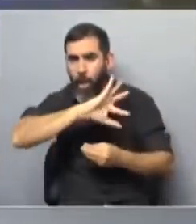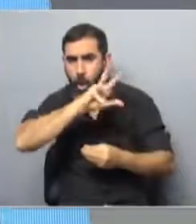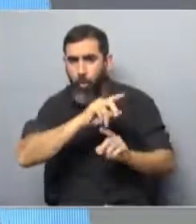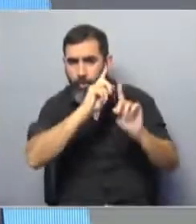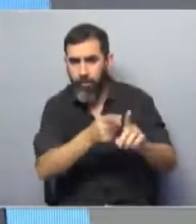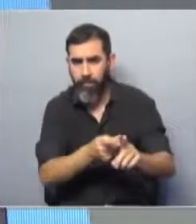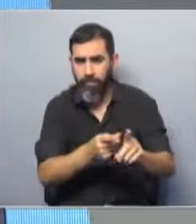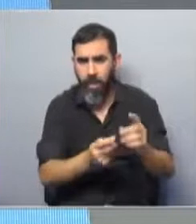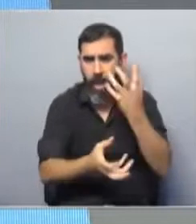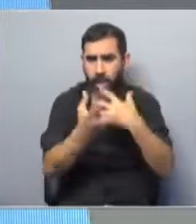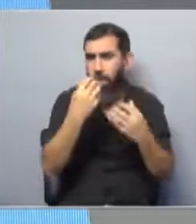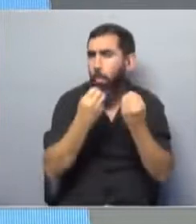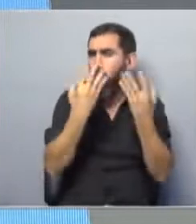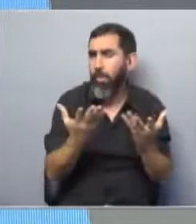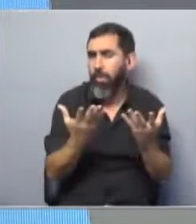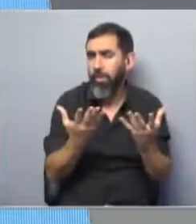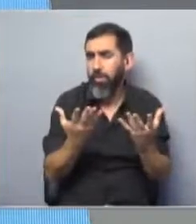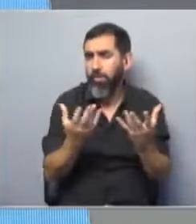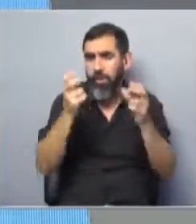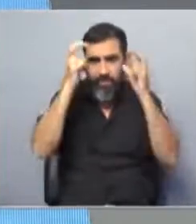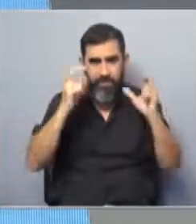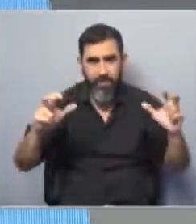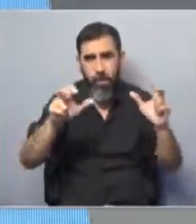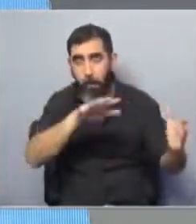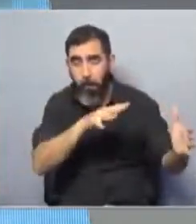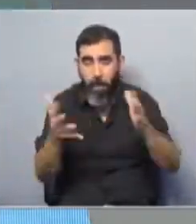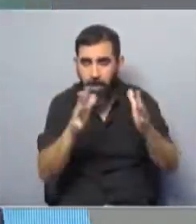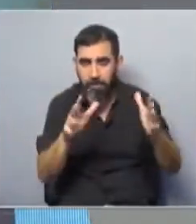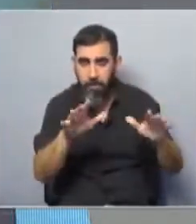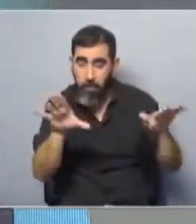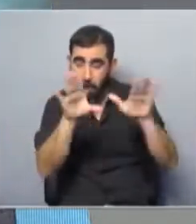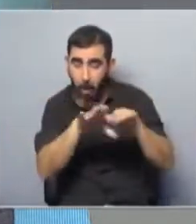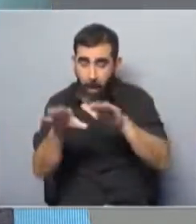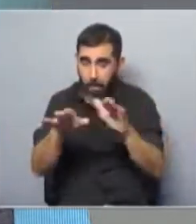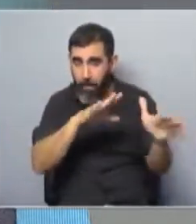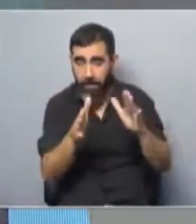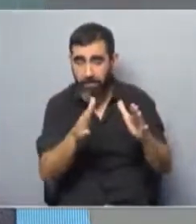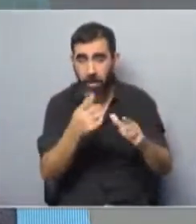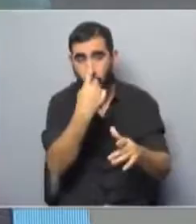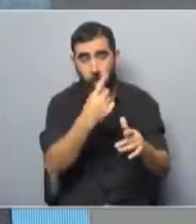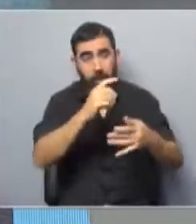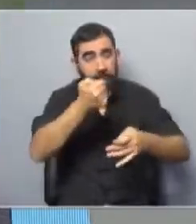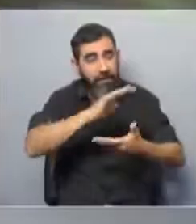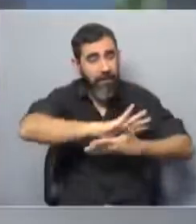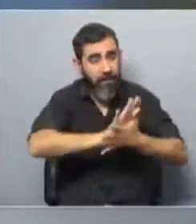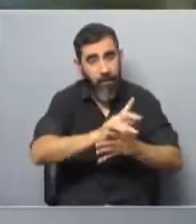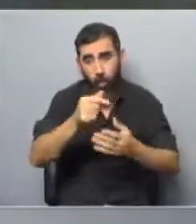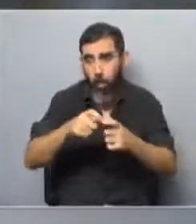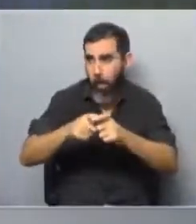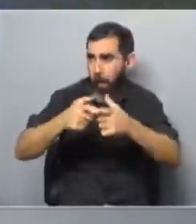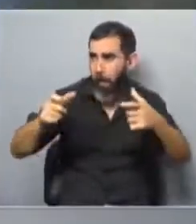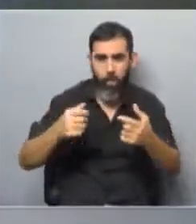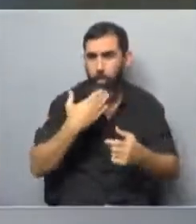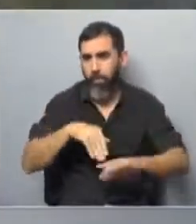con las especies. ¿Por qué parecido, que uno al ojo los ve casi similares, uno le va tan bien y al otro le va tan